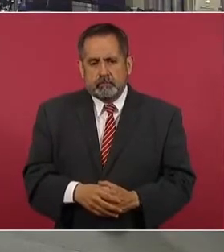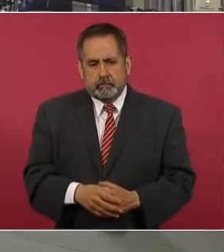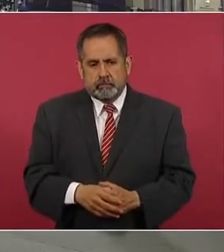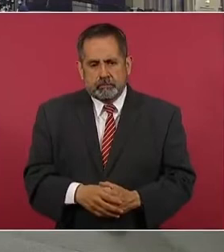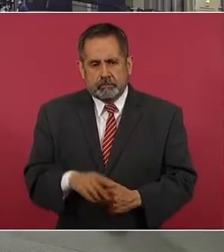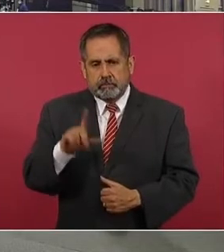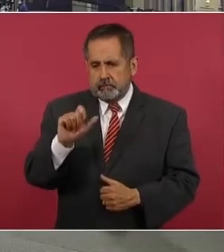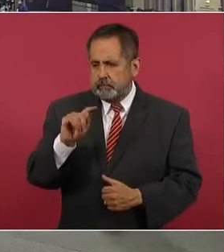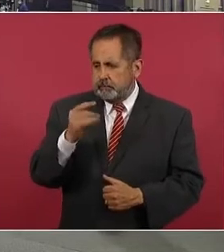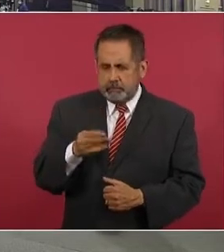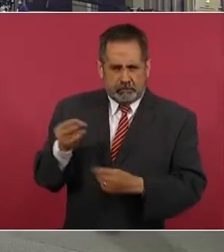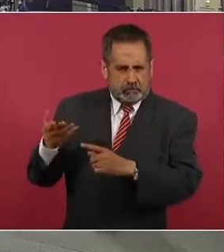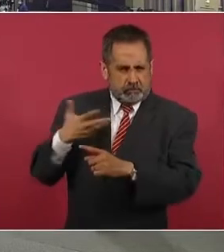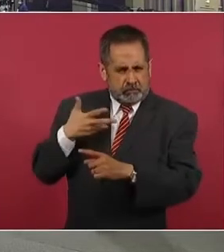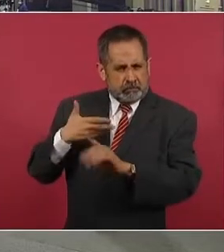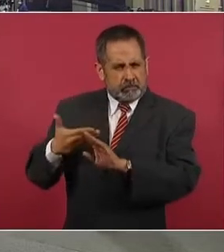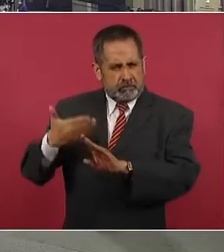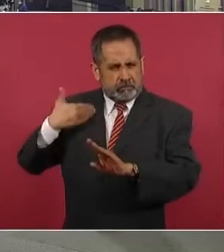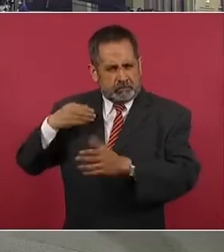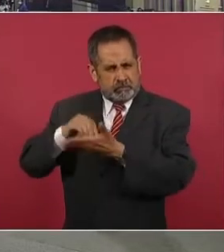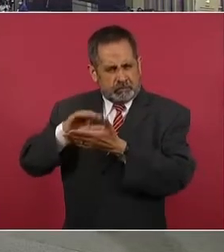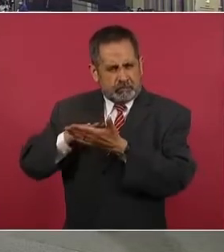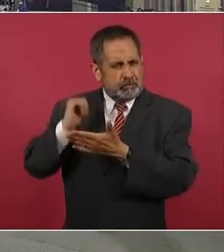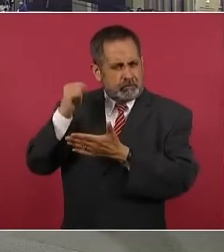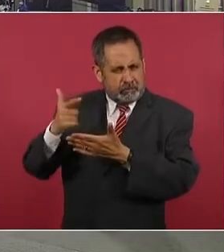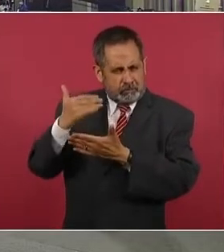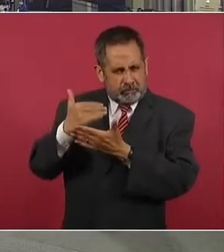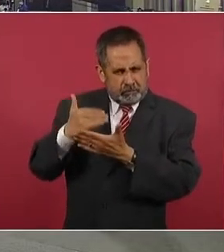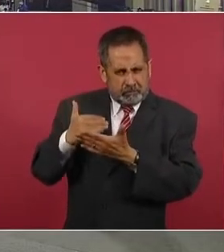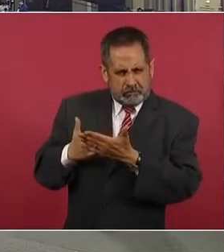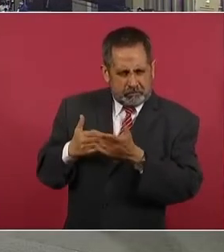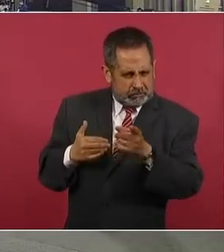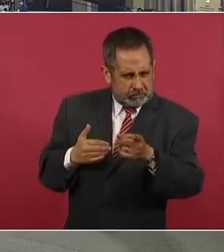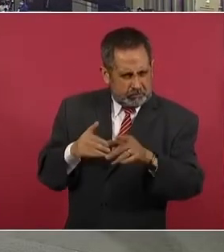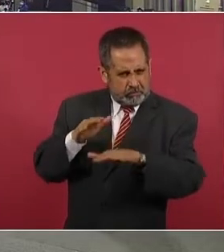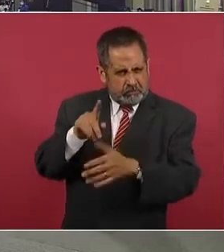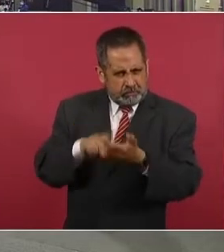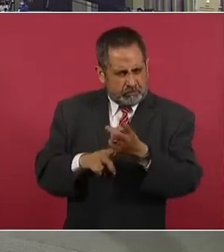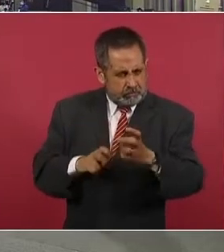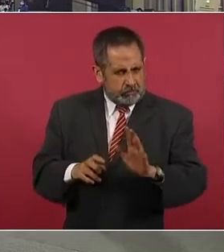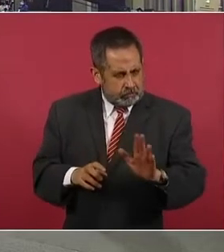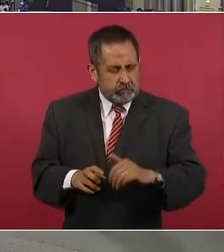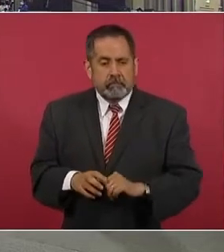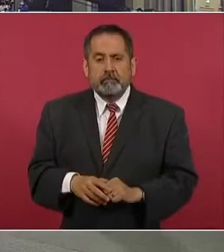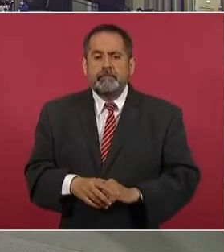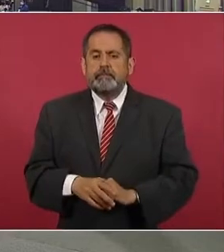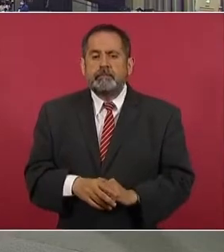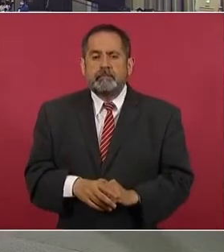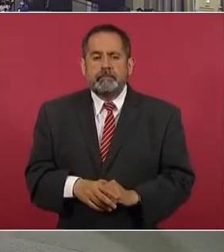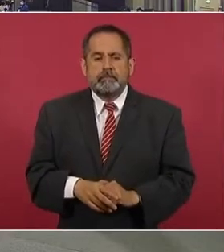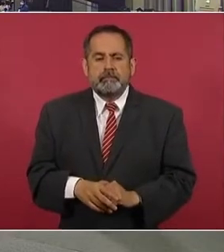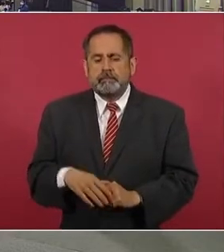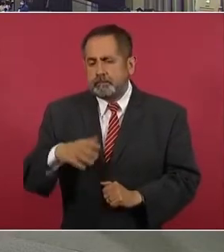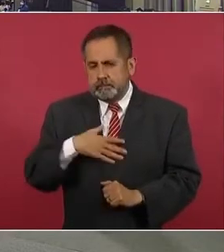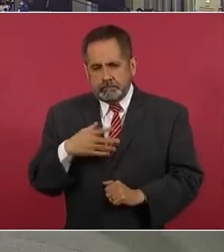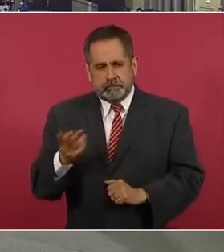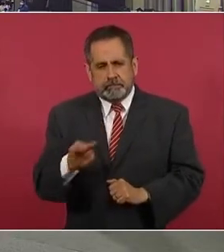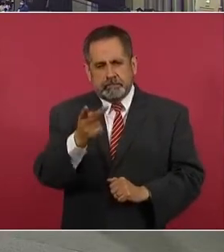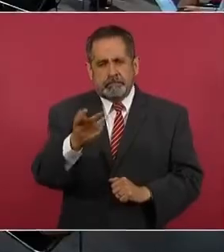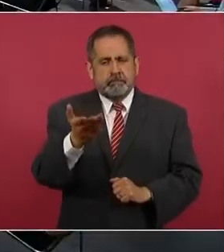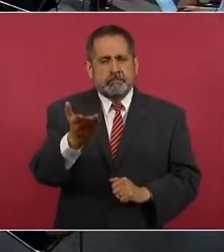Leti, tú tienes ya antecedentes, ¿no?, sobre esto y hay que pedirle